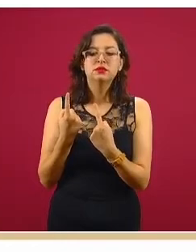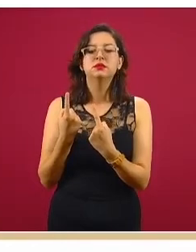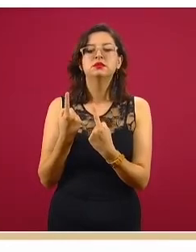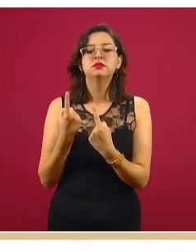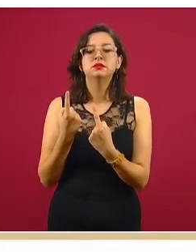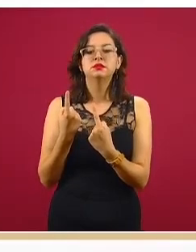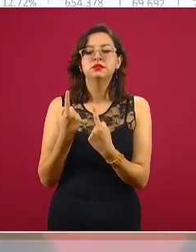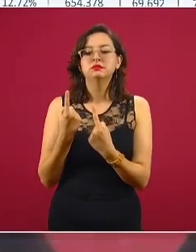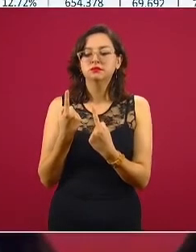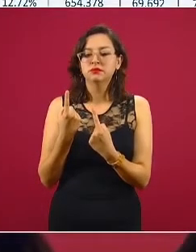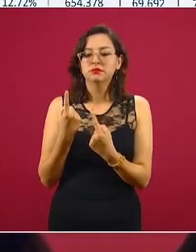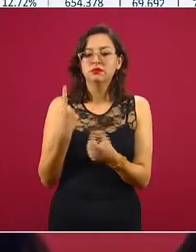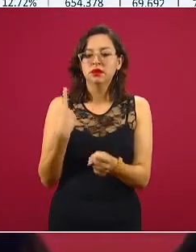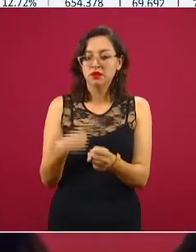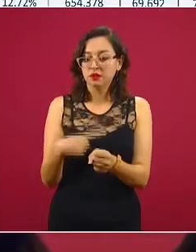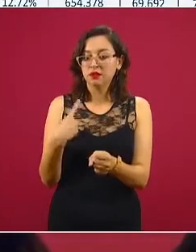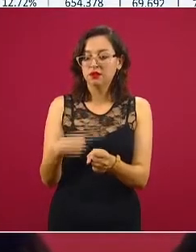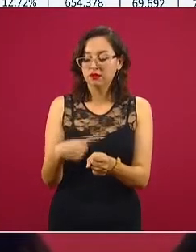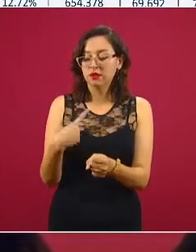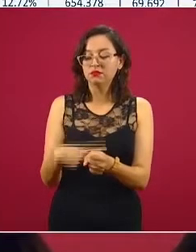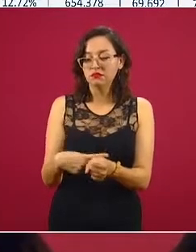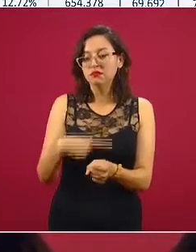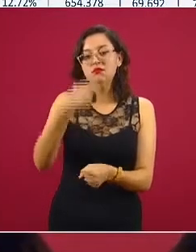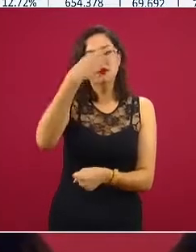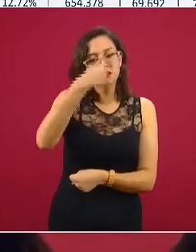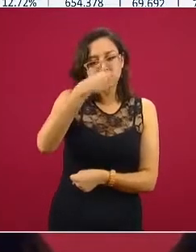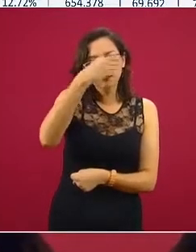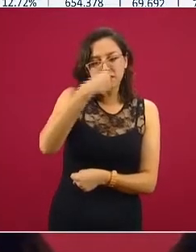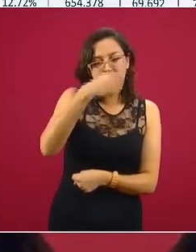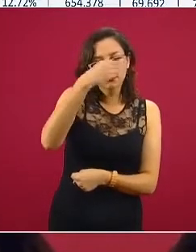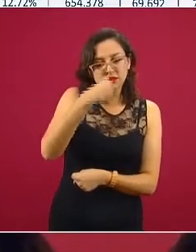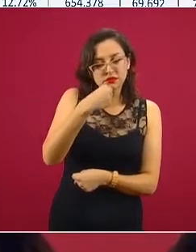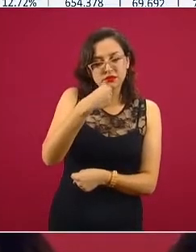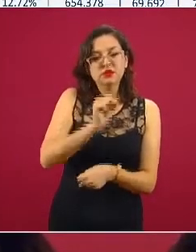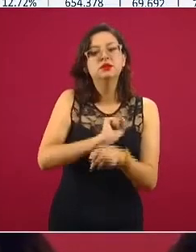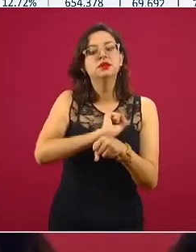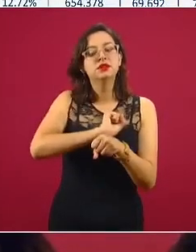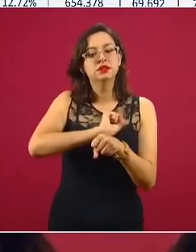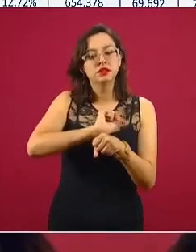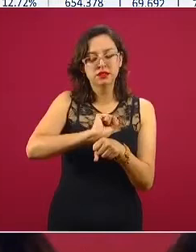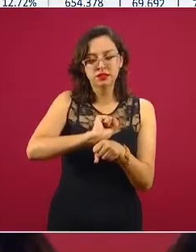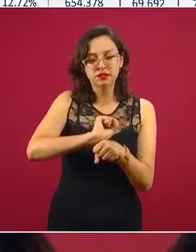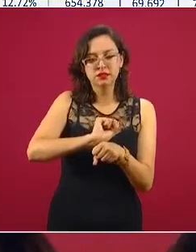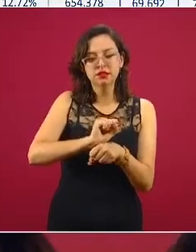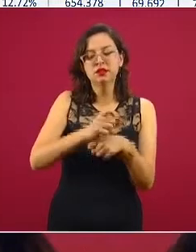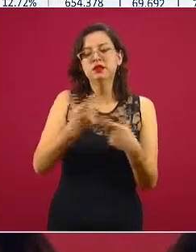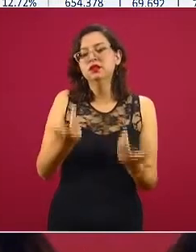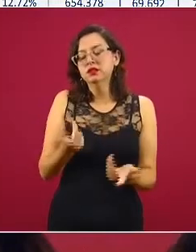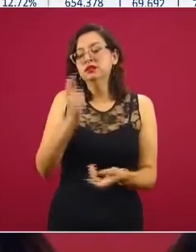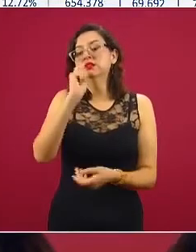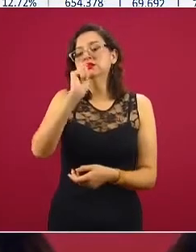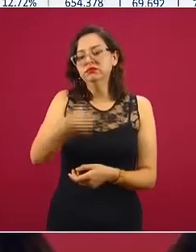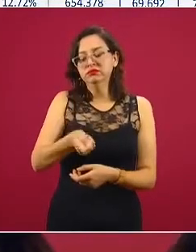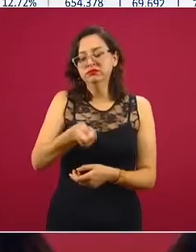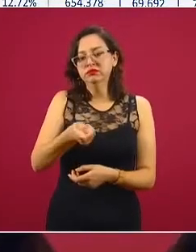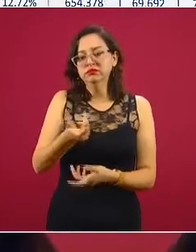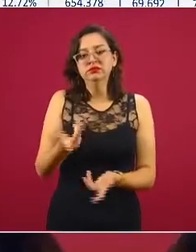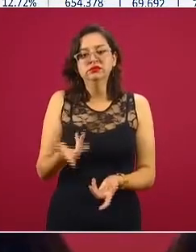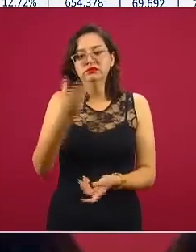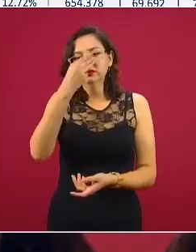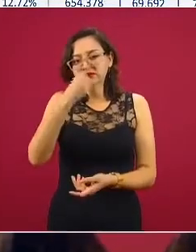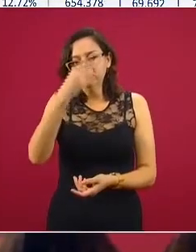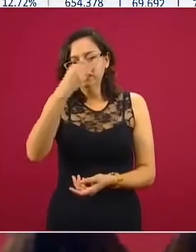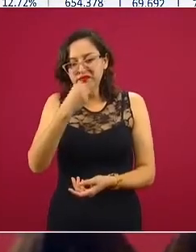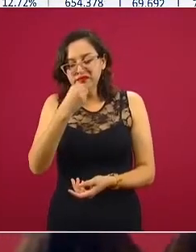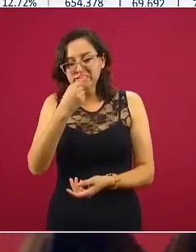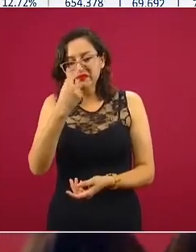operacional de enfermedad tipo influenza para los casos leves. Enfermedad tipo influenza es indistinguible